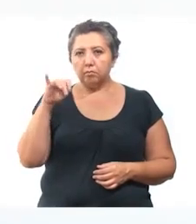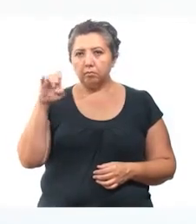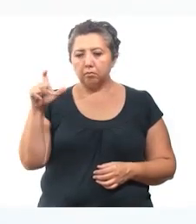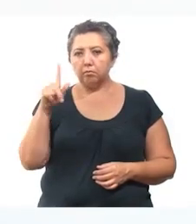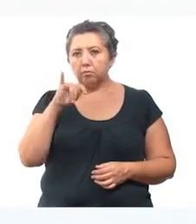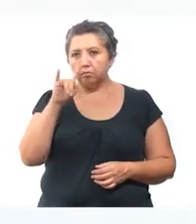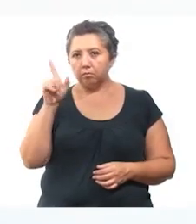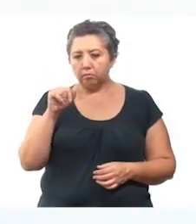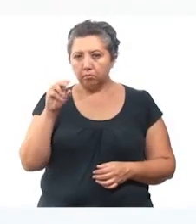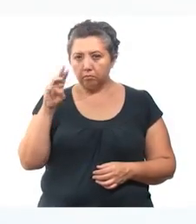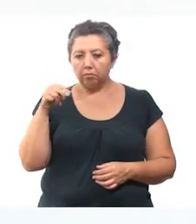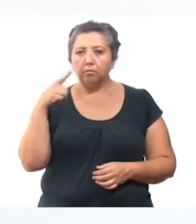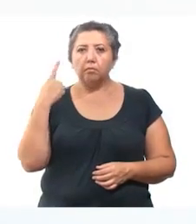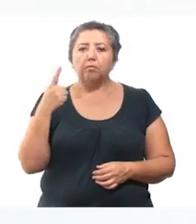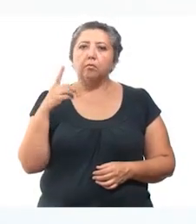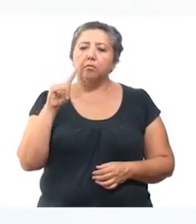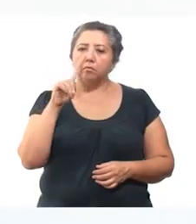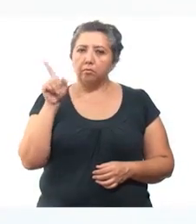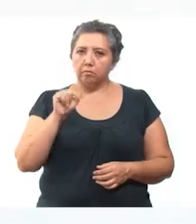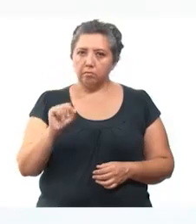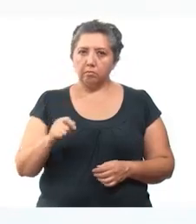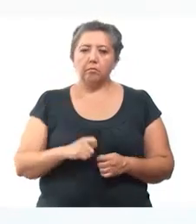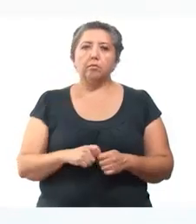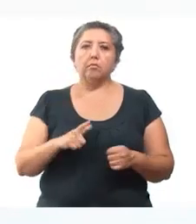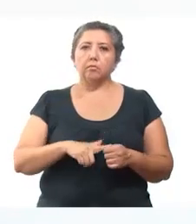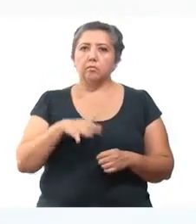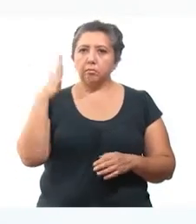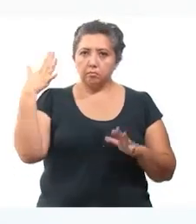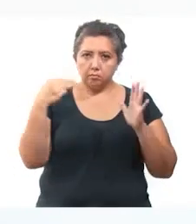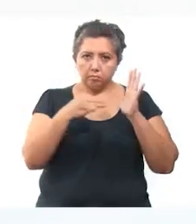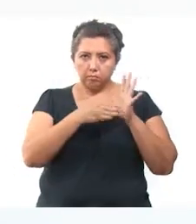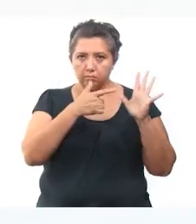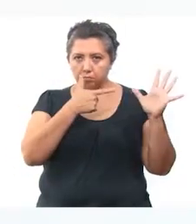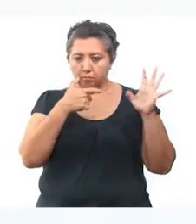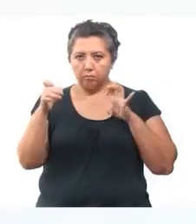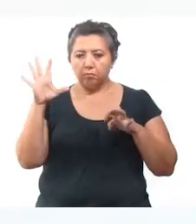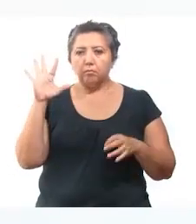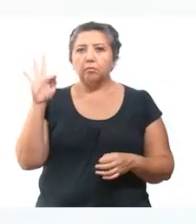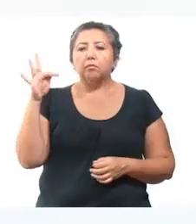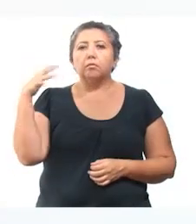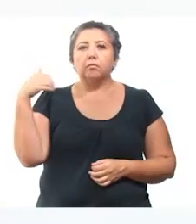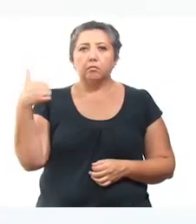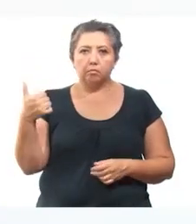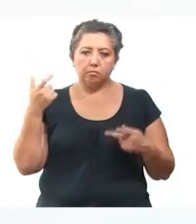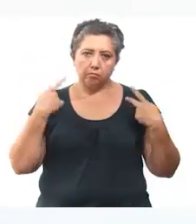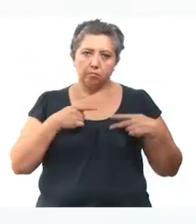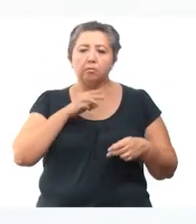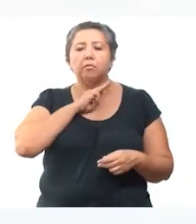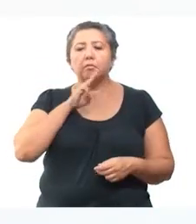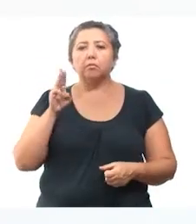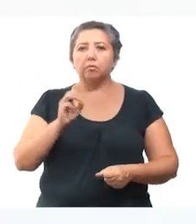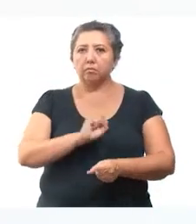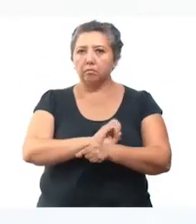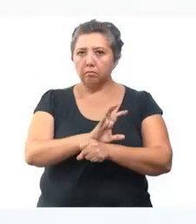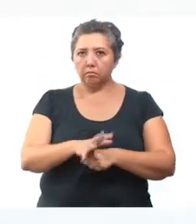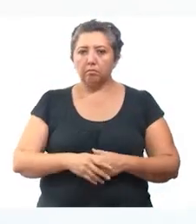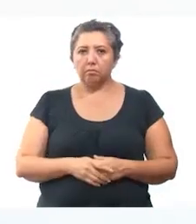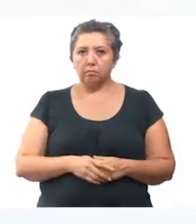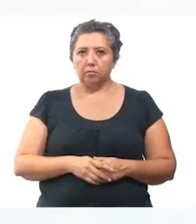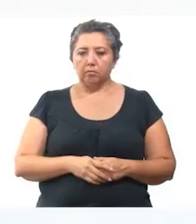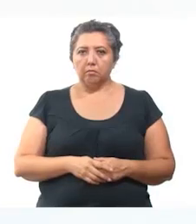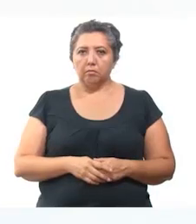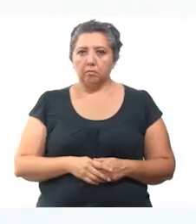en Tizimín y 1 en Sucacap. En total son 5.746 las personas fallecidas a causa del